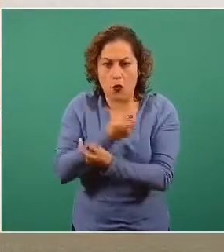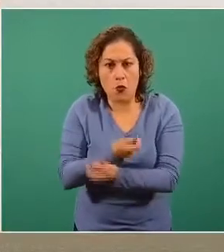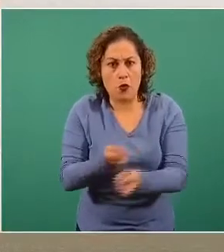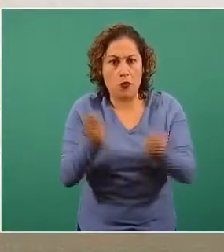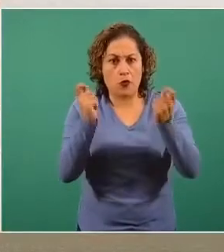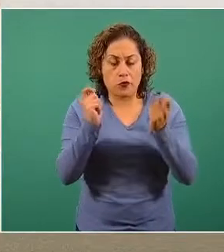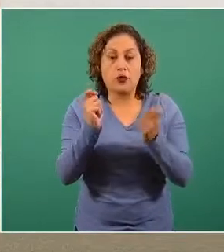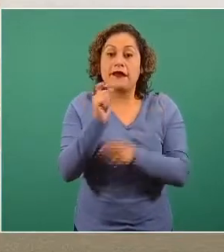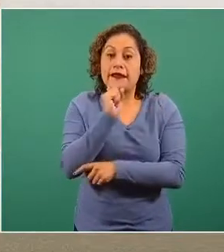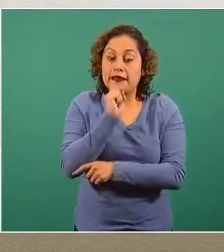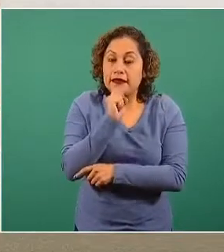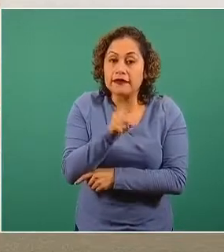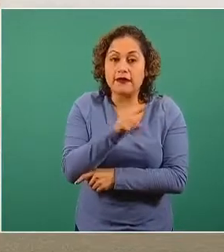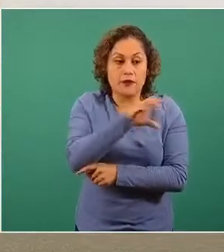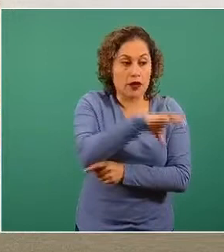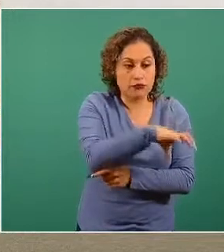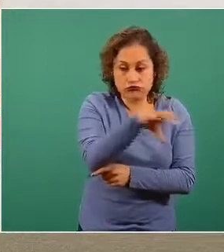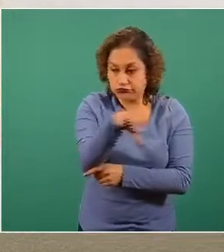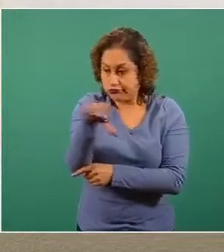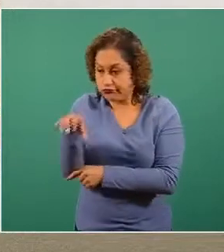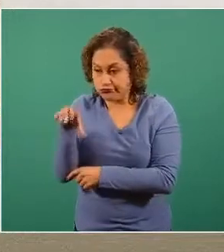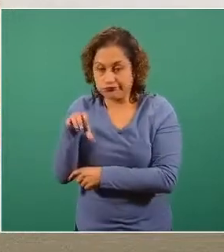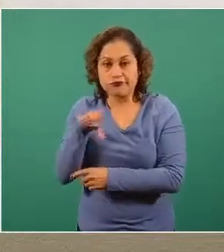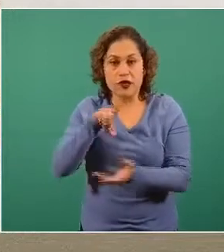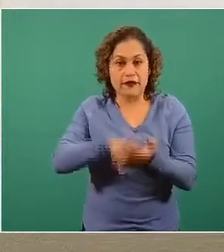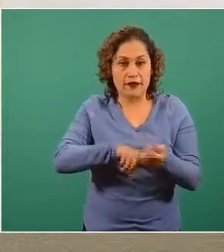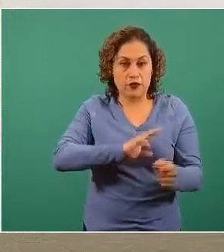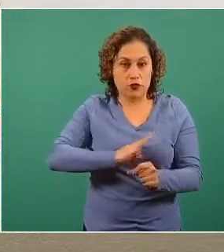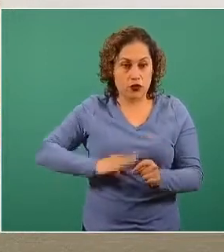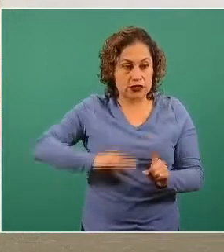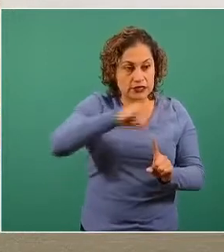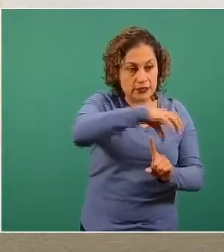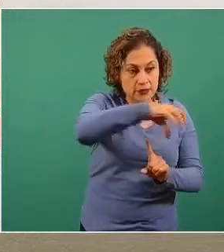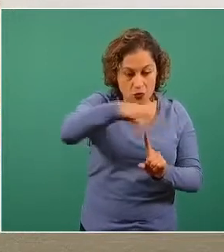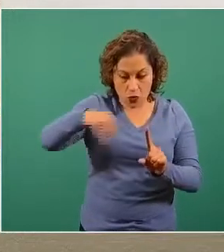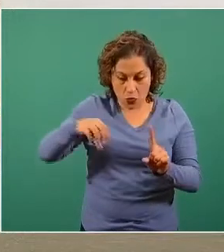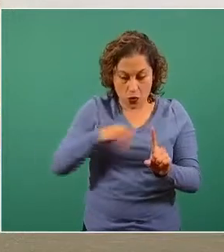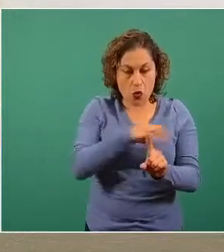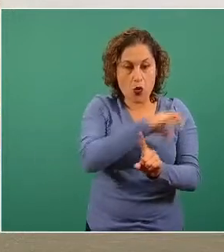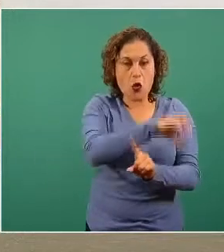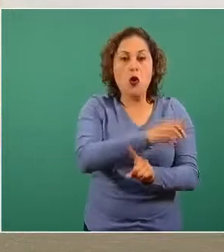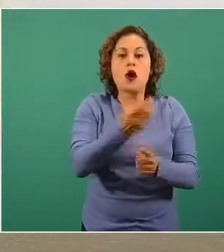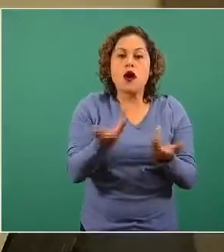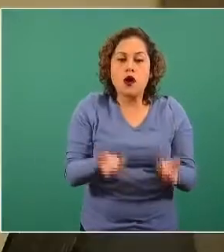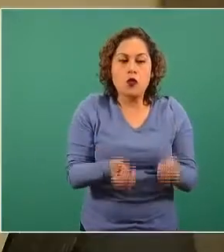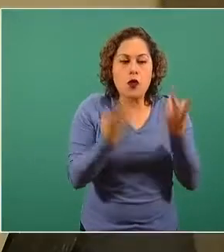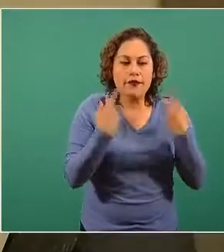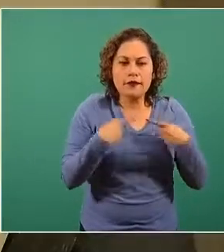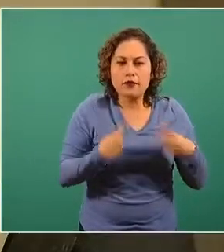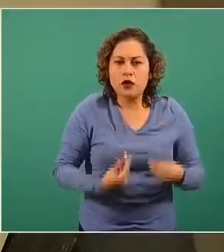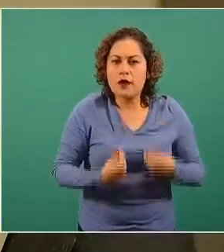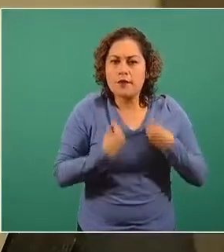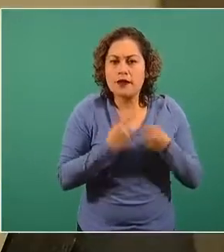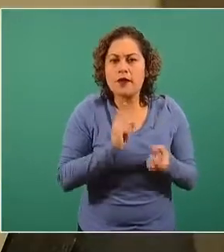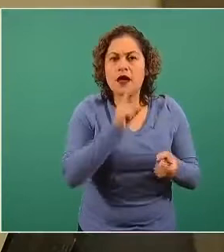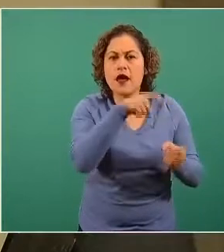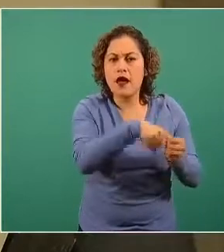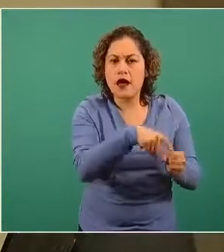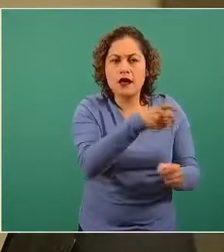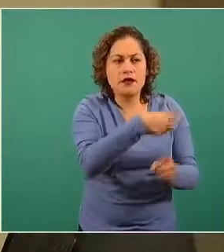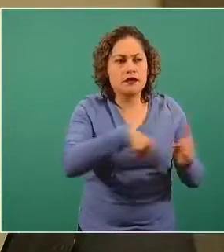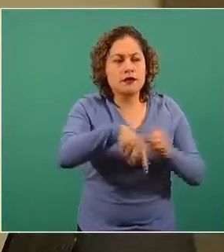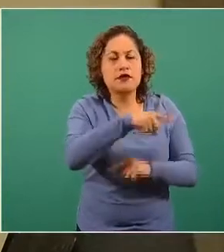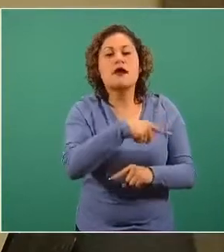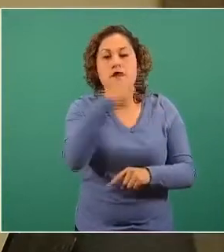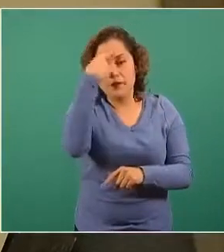inclusive código postal del número de personas que viven, para acercar también los módulos de vacunación lo